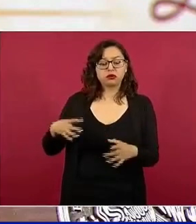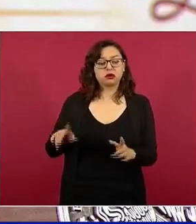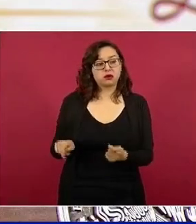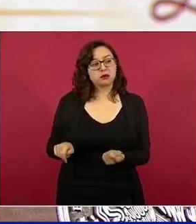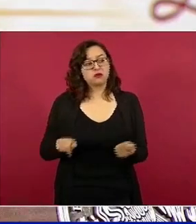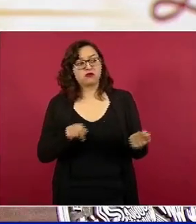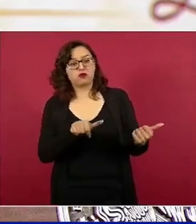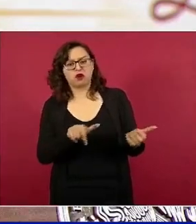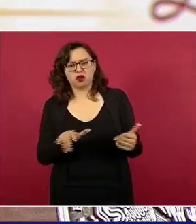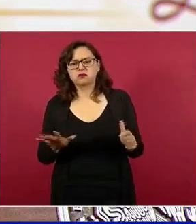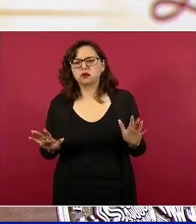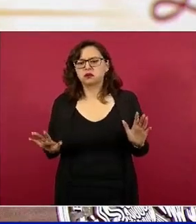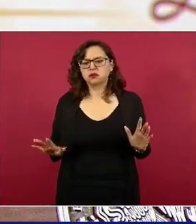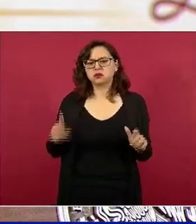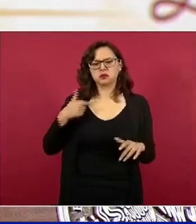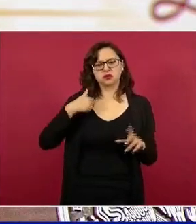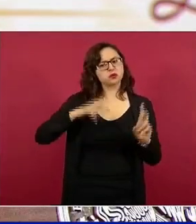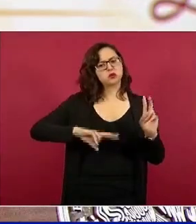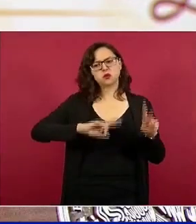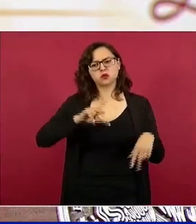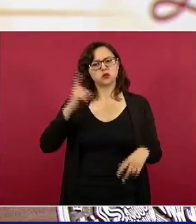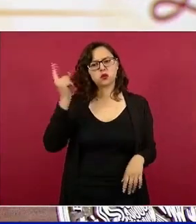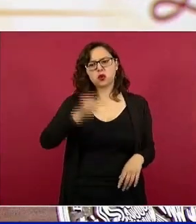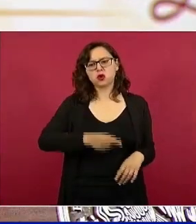trate del